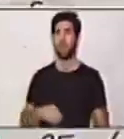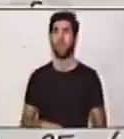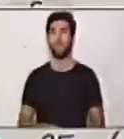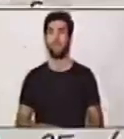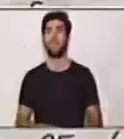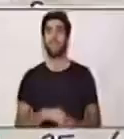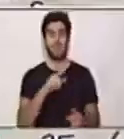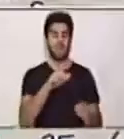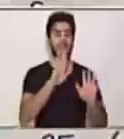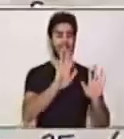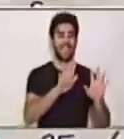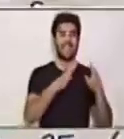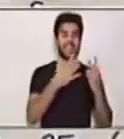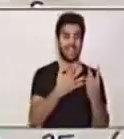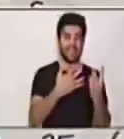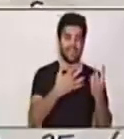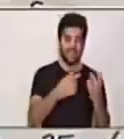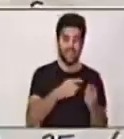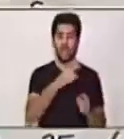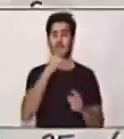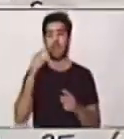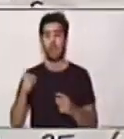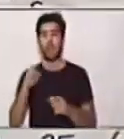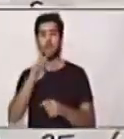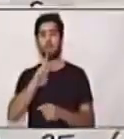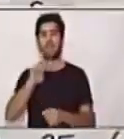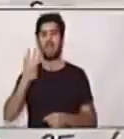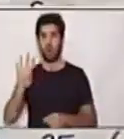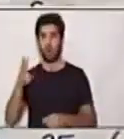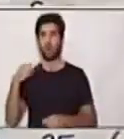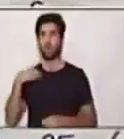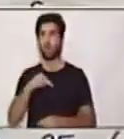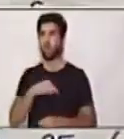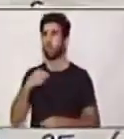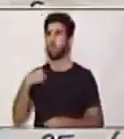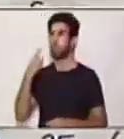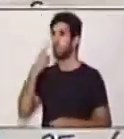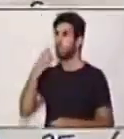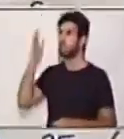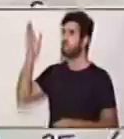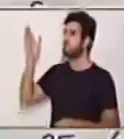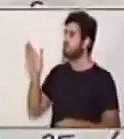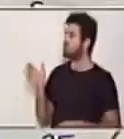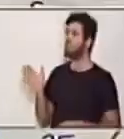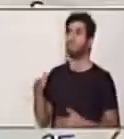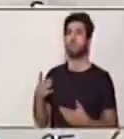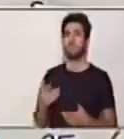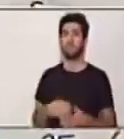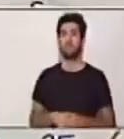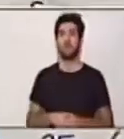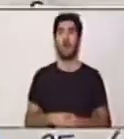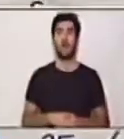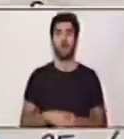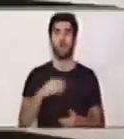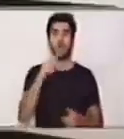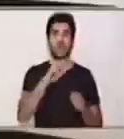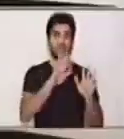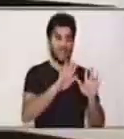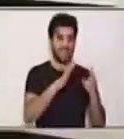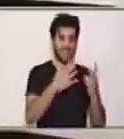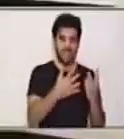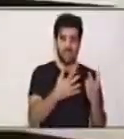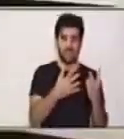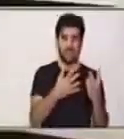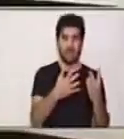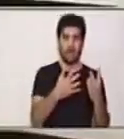Entre 17 y 24, revisando nuestros datos que nos dieron, entre 17 y 24 tenemos